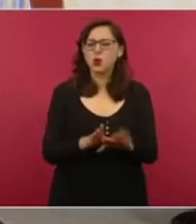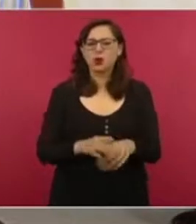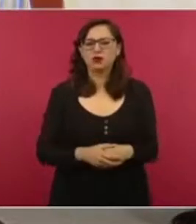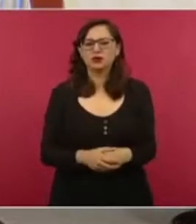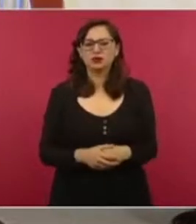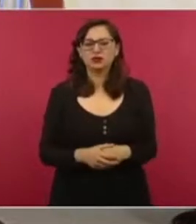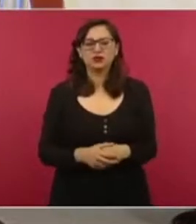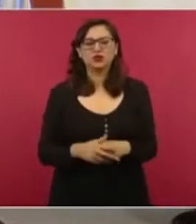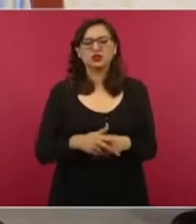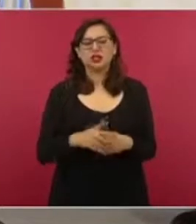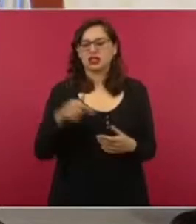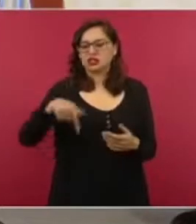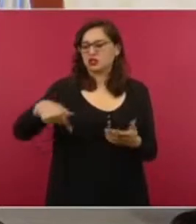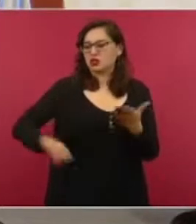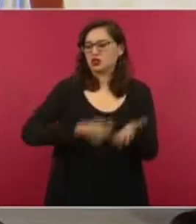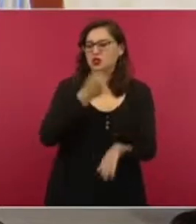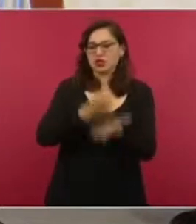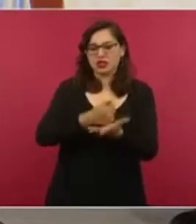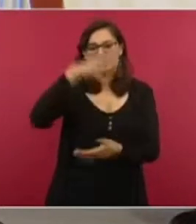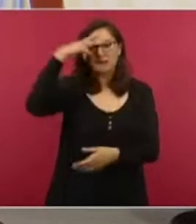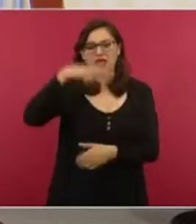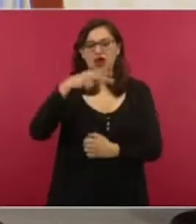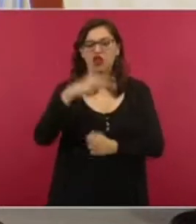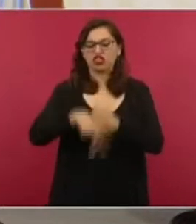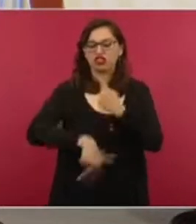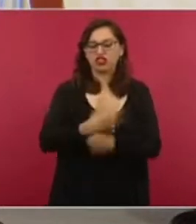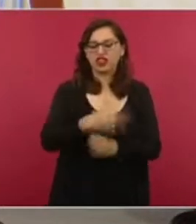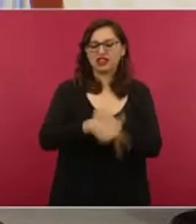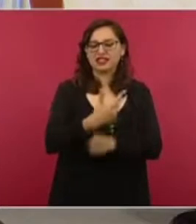¿12, 13 departamentos en la ciudad, más